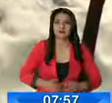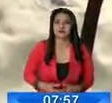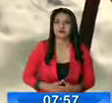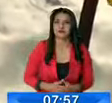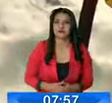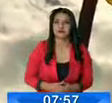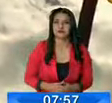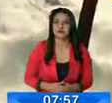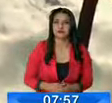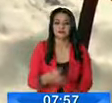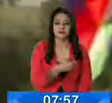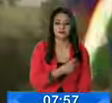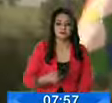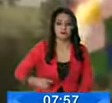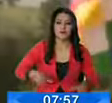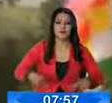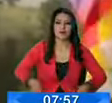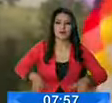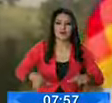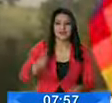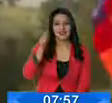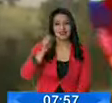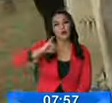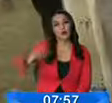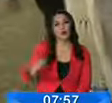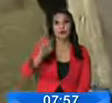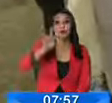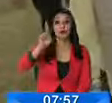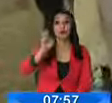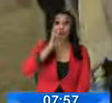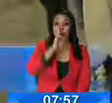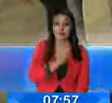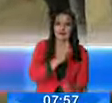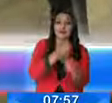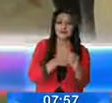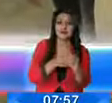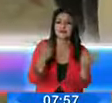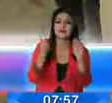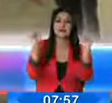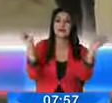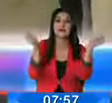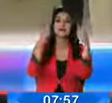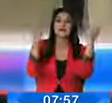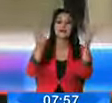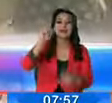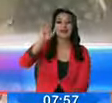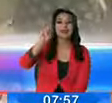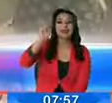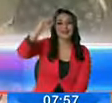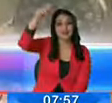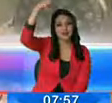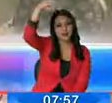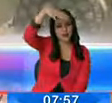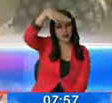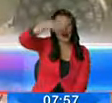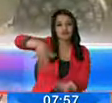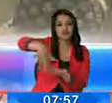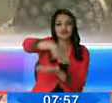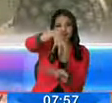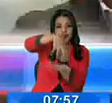El presidente Lenín Moreno participó este jueves 21 de junio en la celebración del Inti Raymi, que se realizó en el Monte Sagrado Puntiacil,